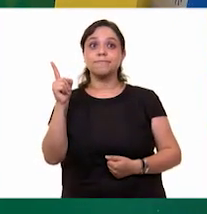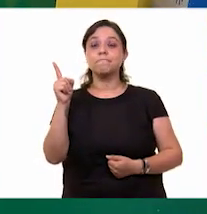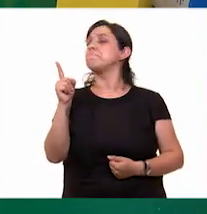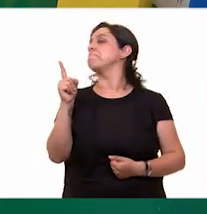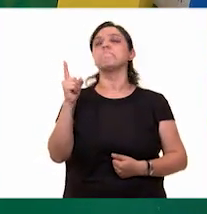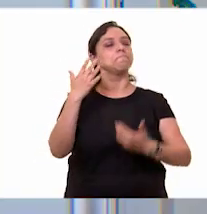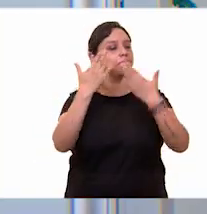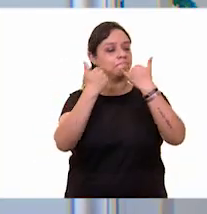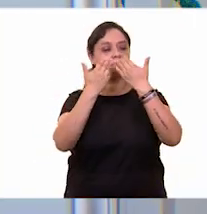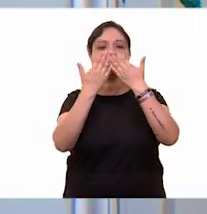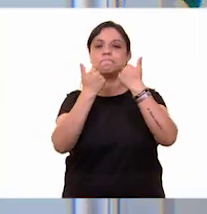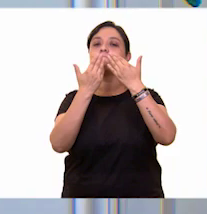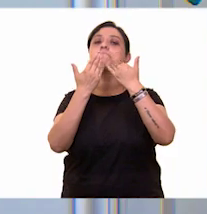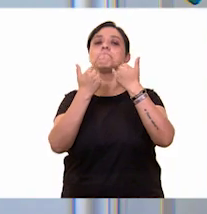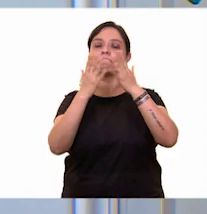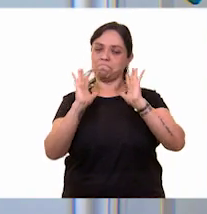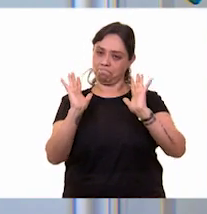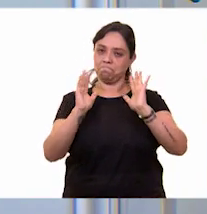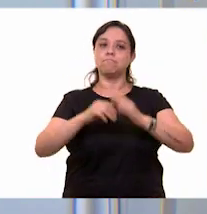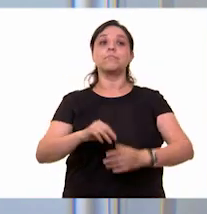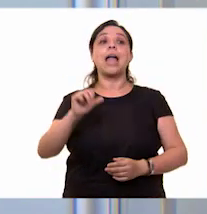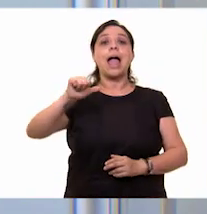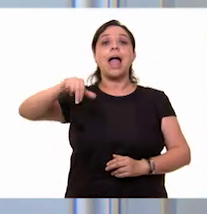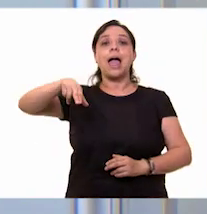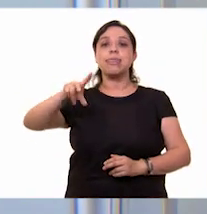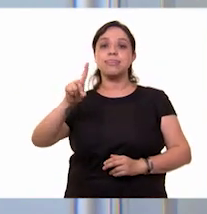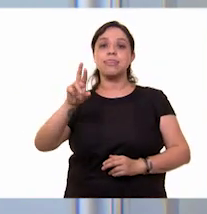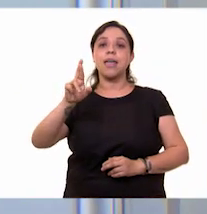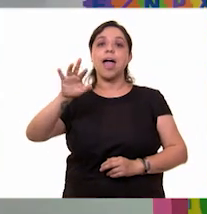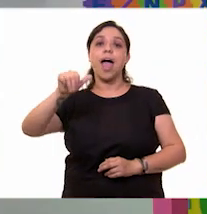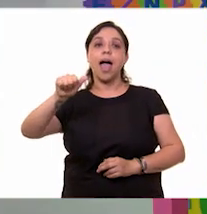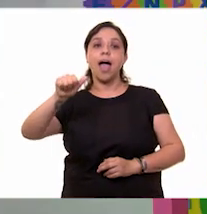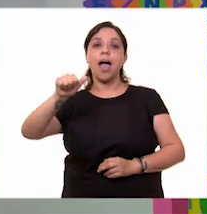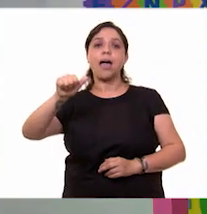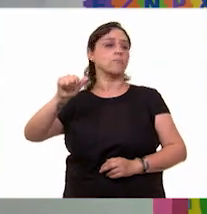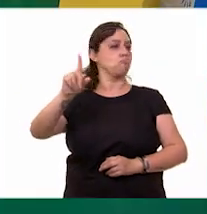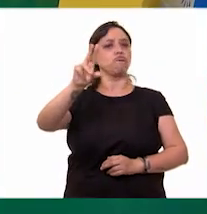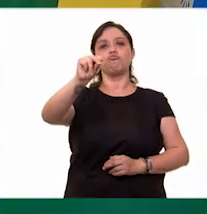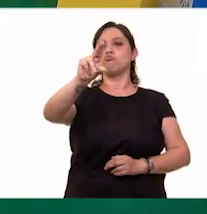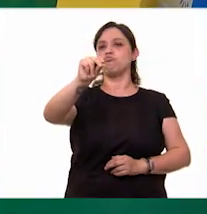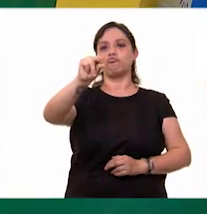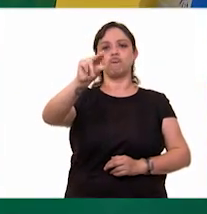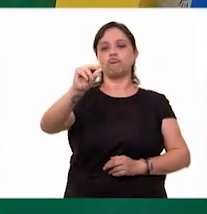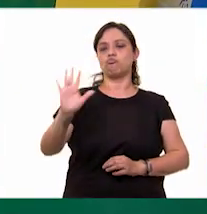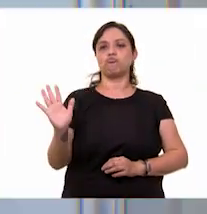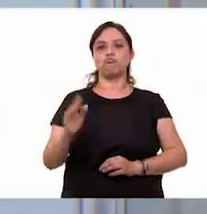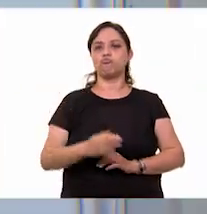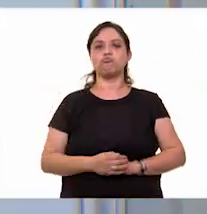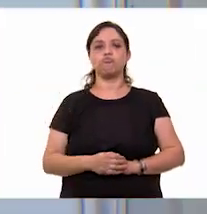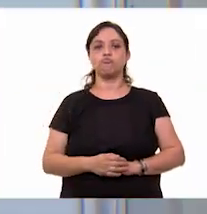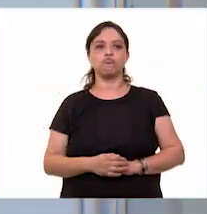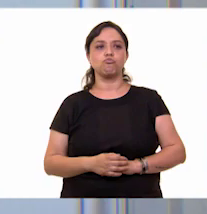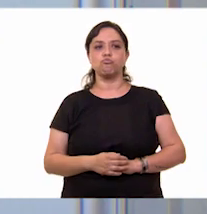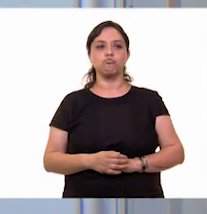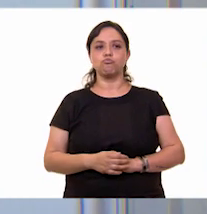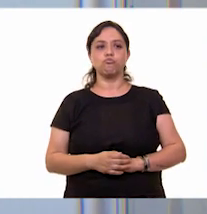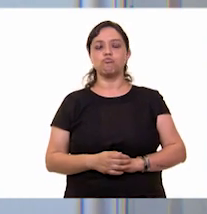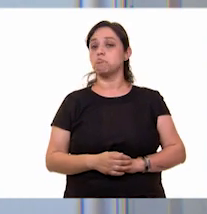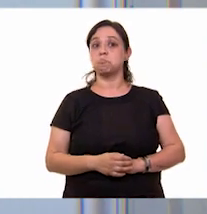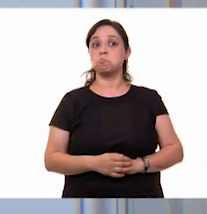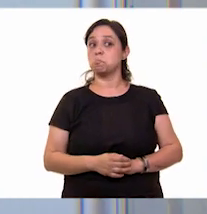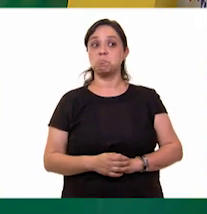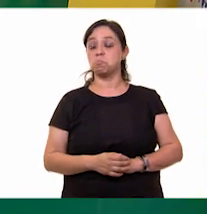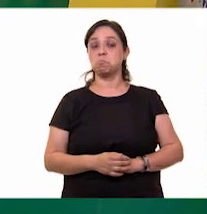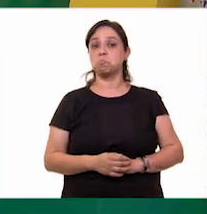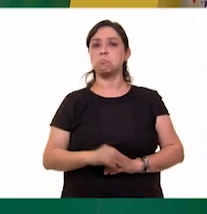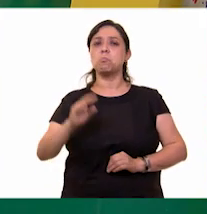No. No. ¿En el de Andrea? No, tampoco. No, tampoco encuentro ninguna figura con lados